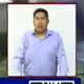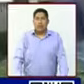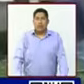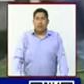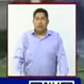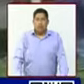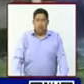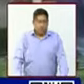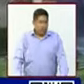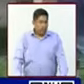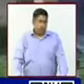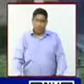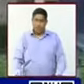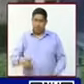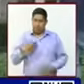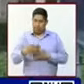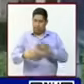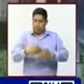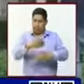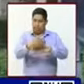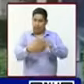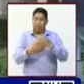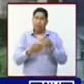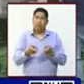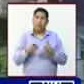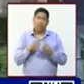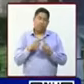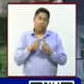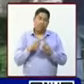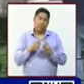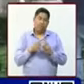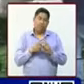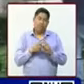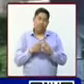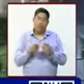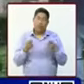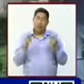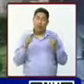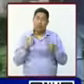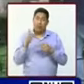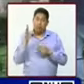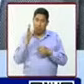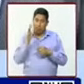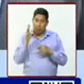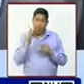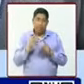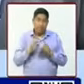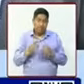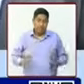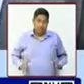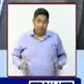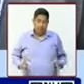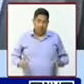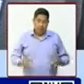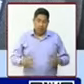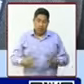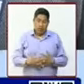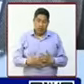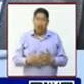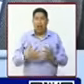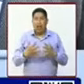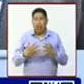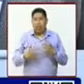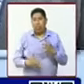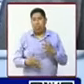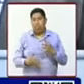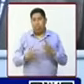En el curso del desarrollo embriológico del humano, mientras la mamá está esperando familia, sucede un desarreglo